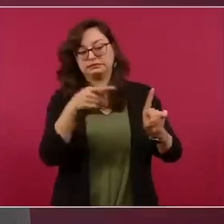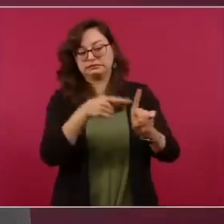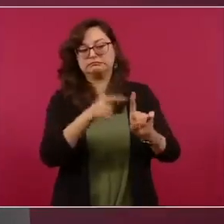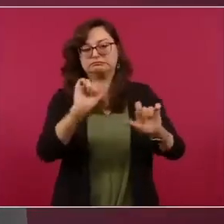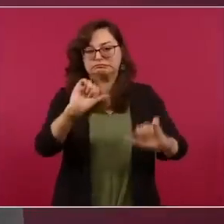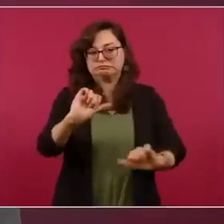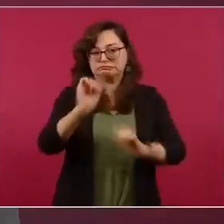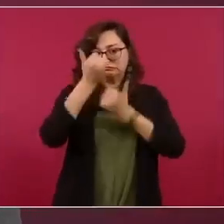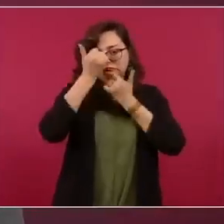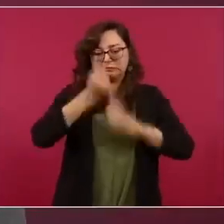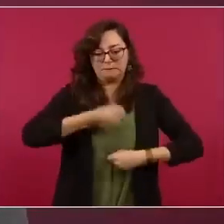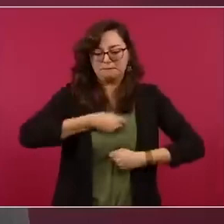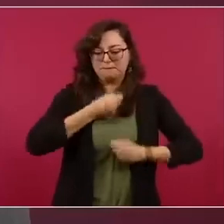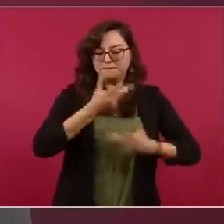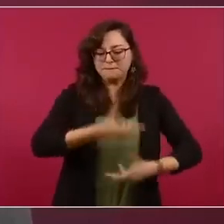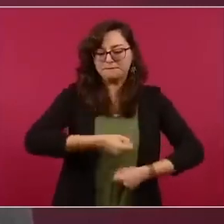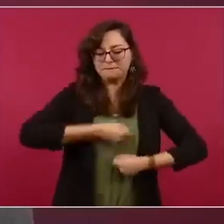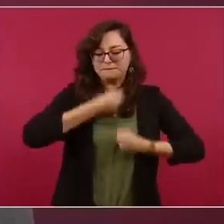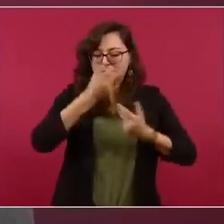a cambio